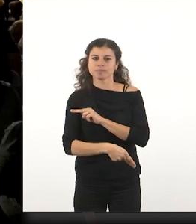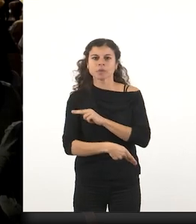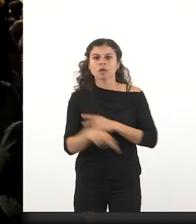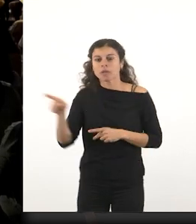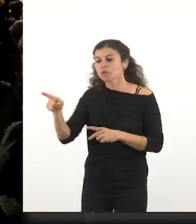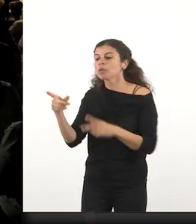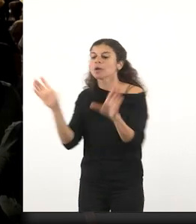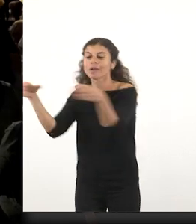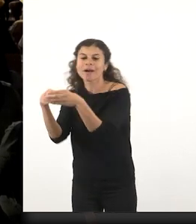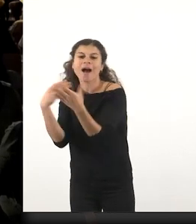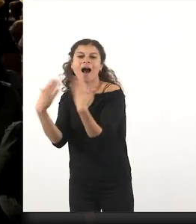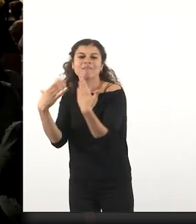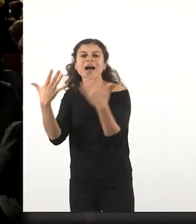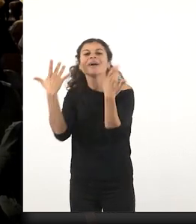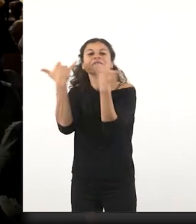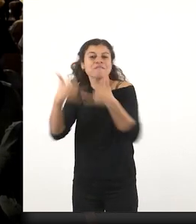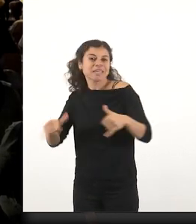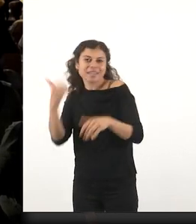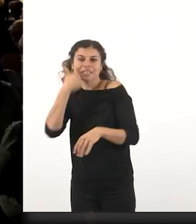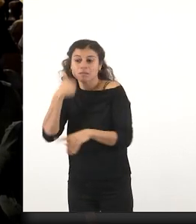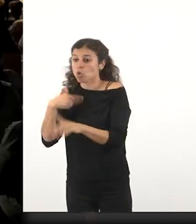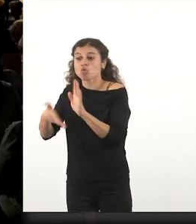ir, pero me dieron antes de irme con mi amiga, llegó mi novio a mi